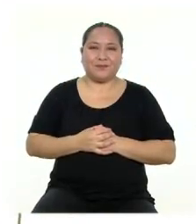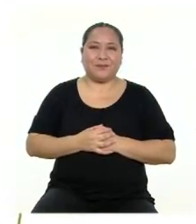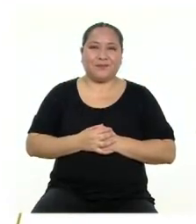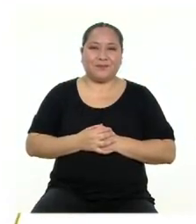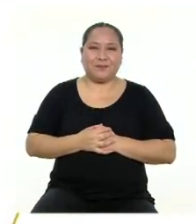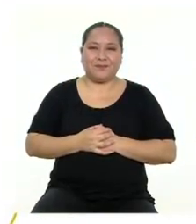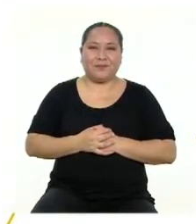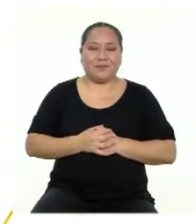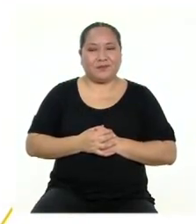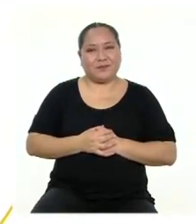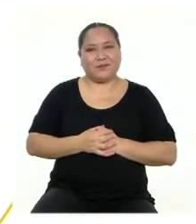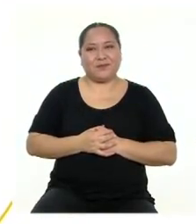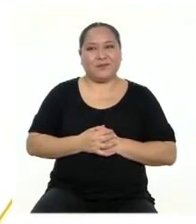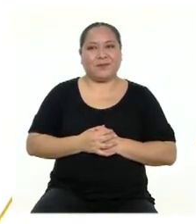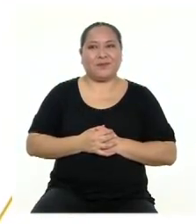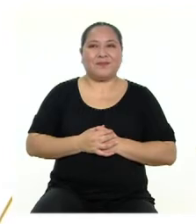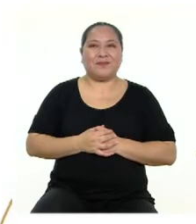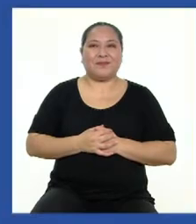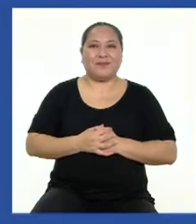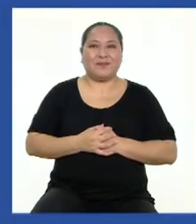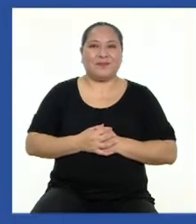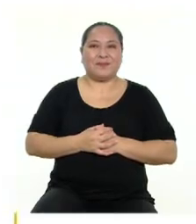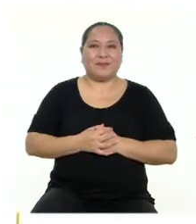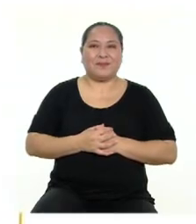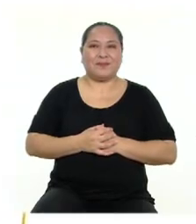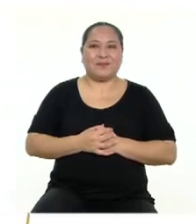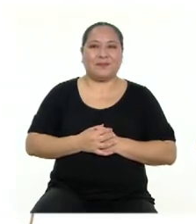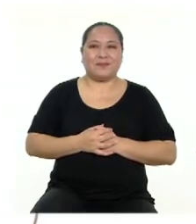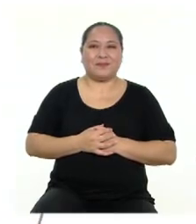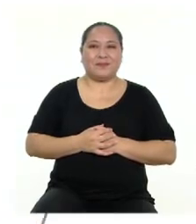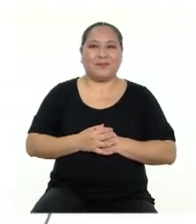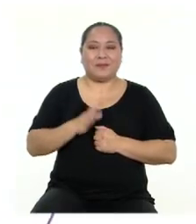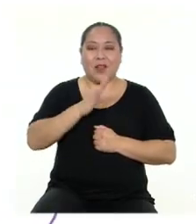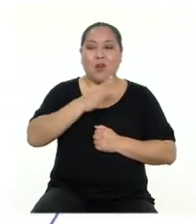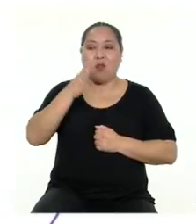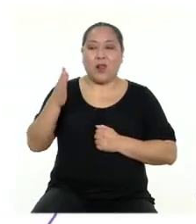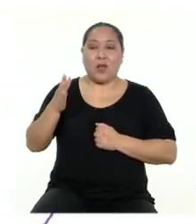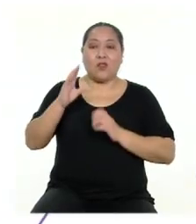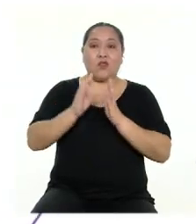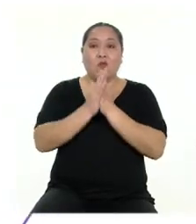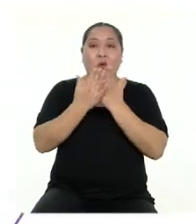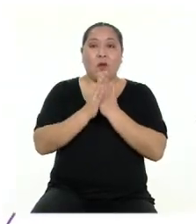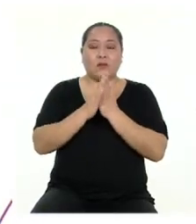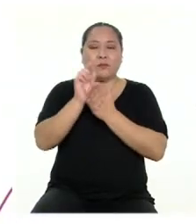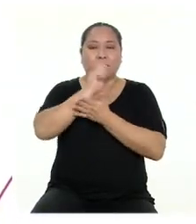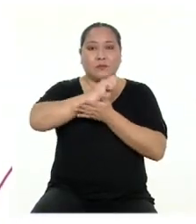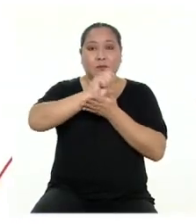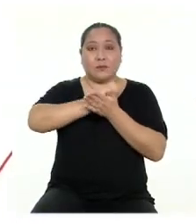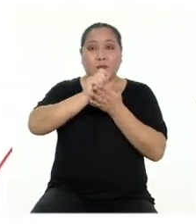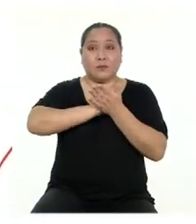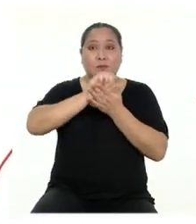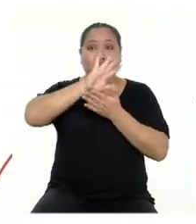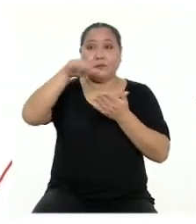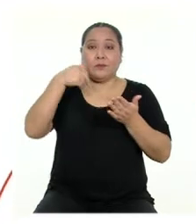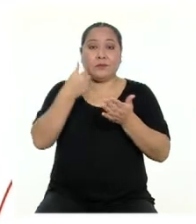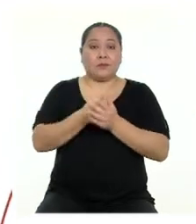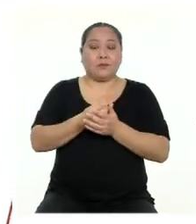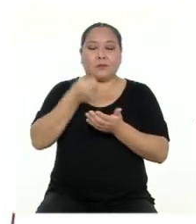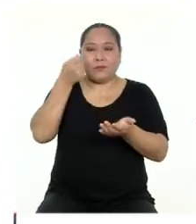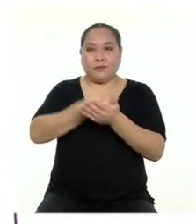sin necesidad de sacrificar a su alcancía tocina. Así es. Y creo que ese puede ser un buen plan,